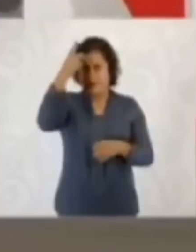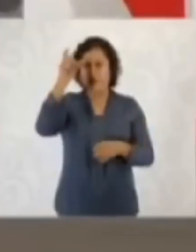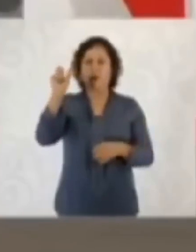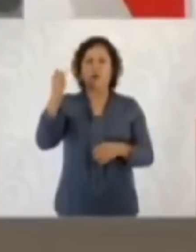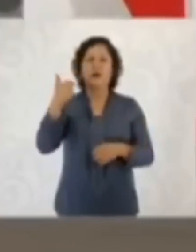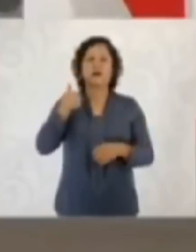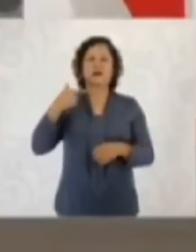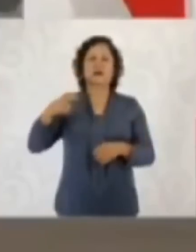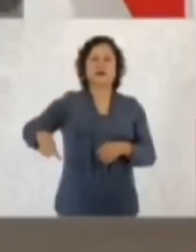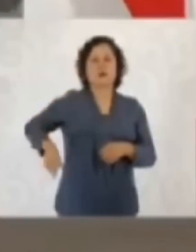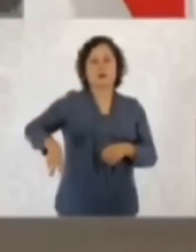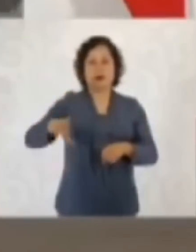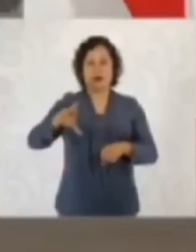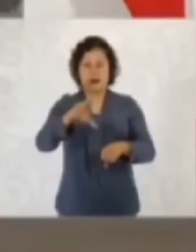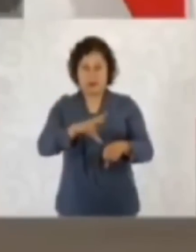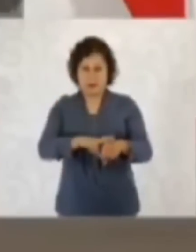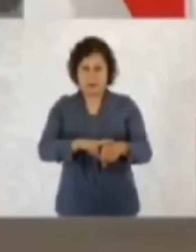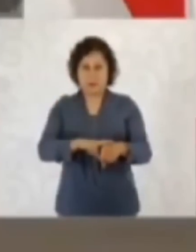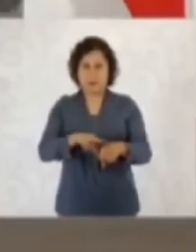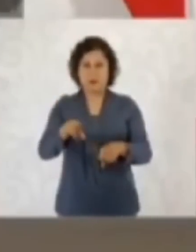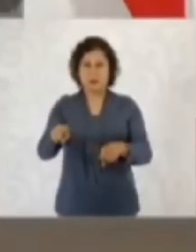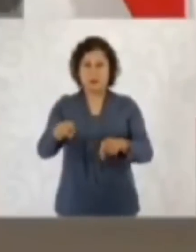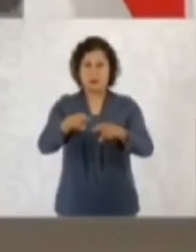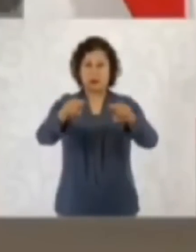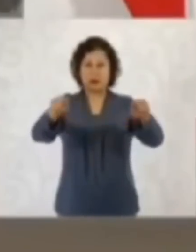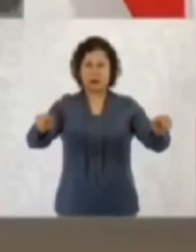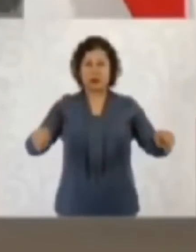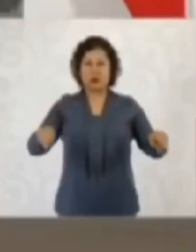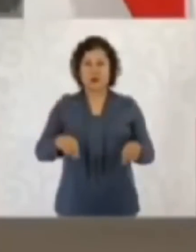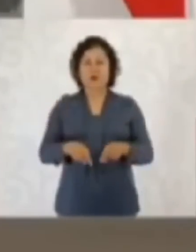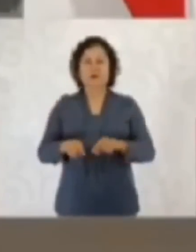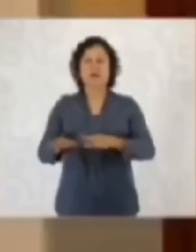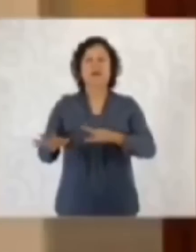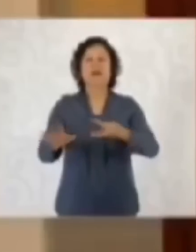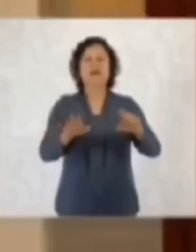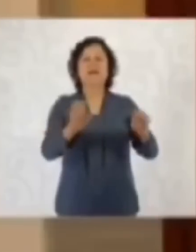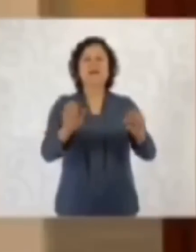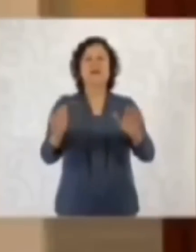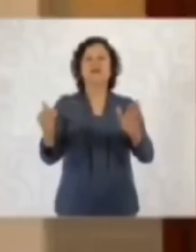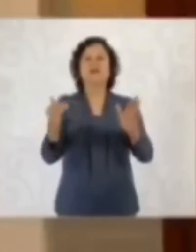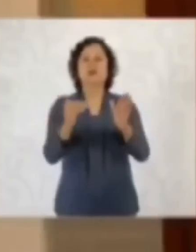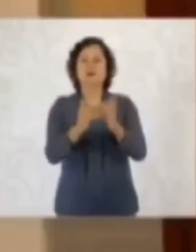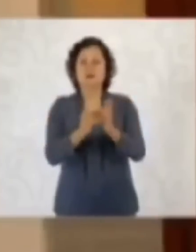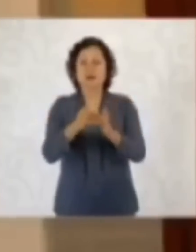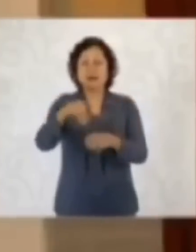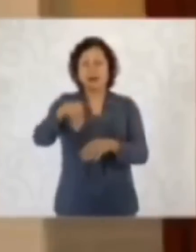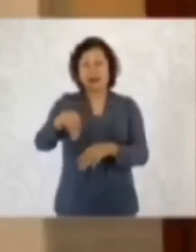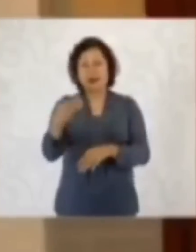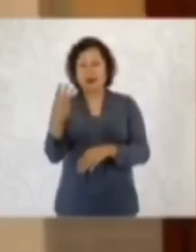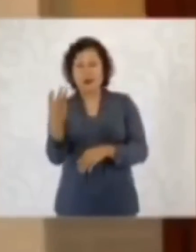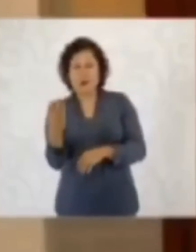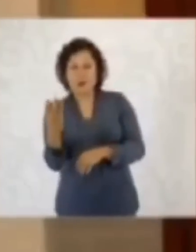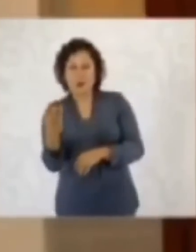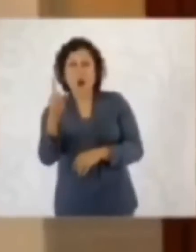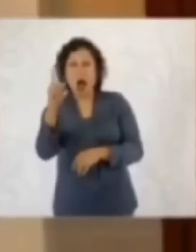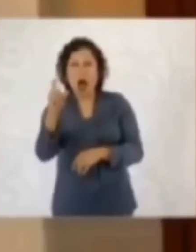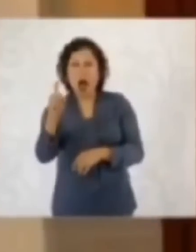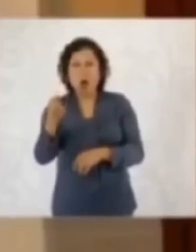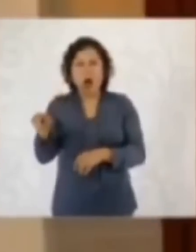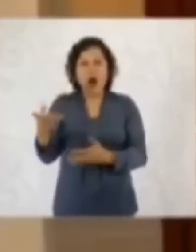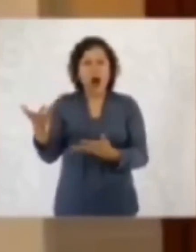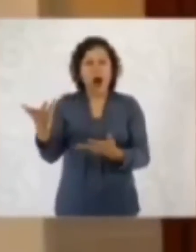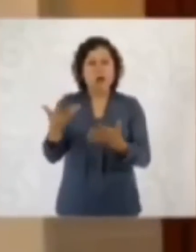Estamos hablando de alrededor de 700,000 metros cúbicos que se utilizan para beneficio personal.